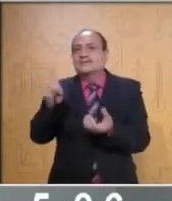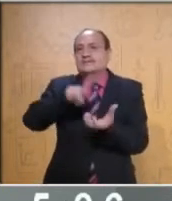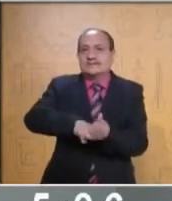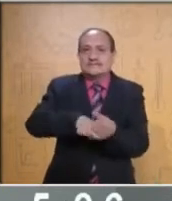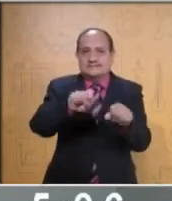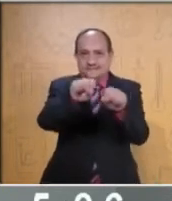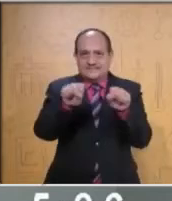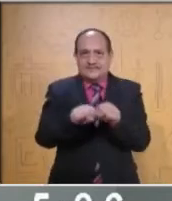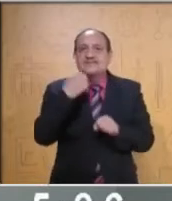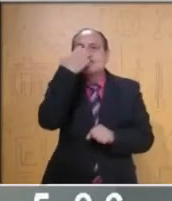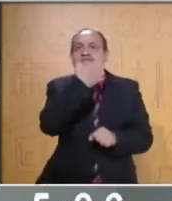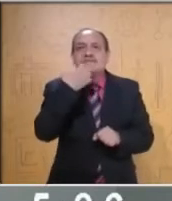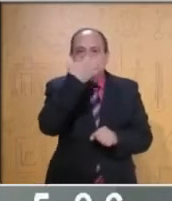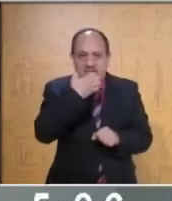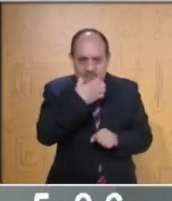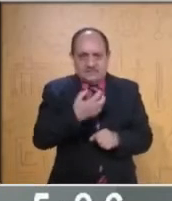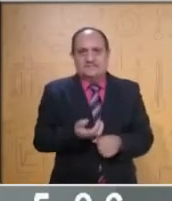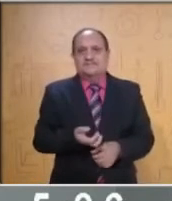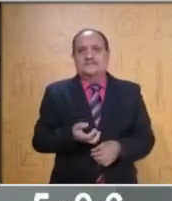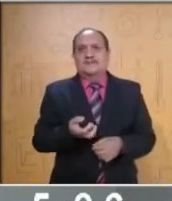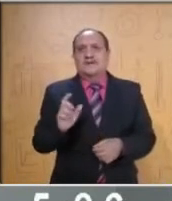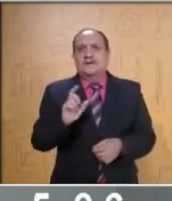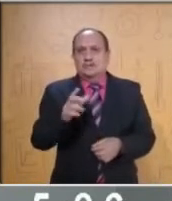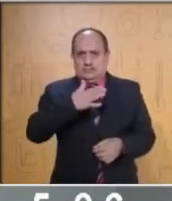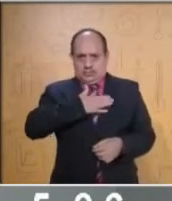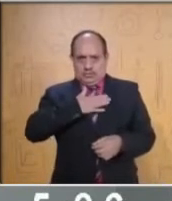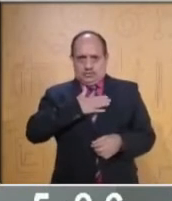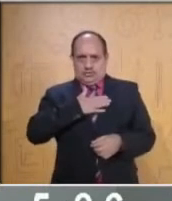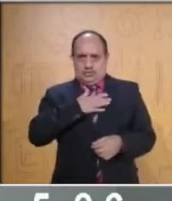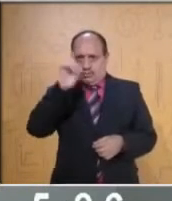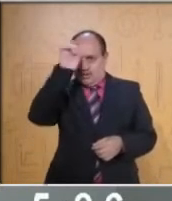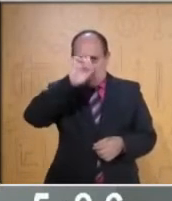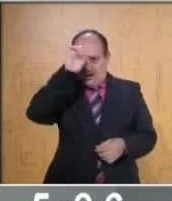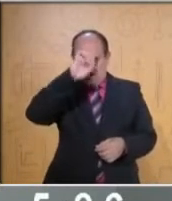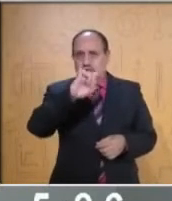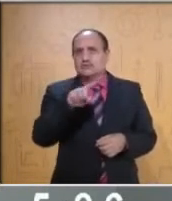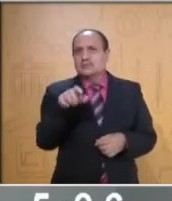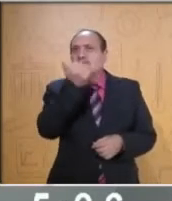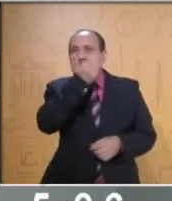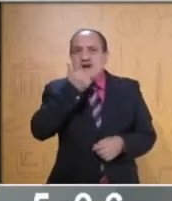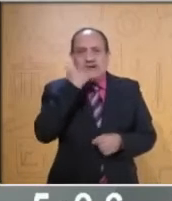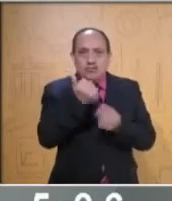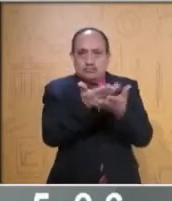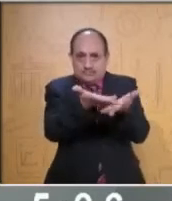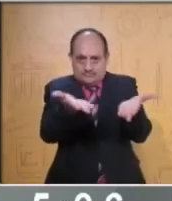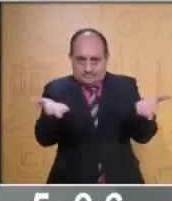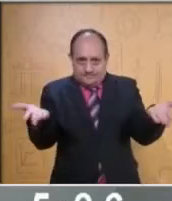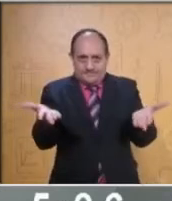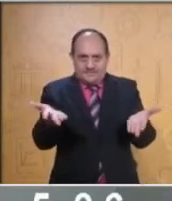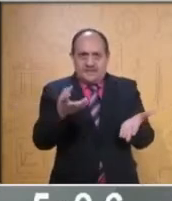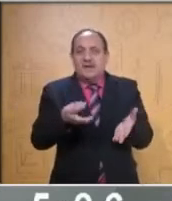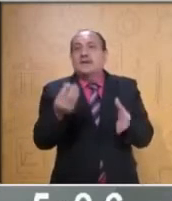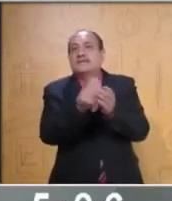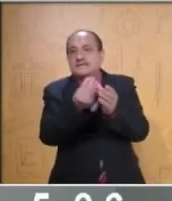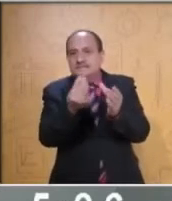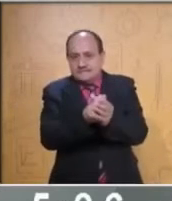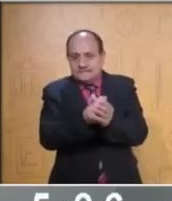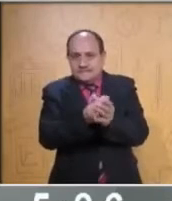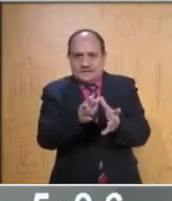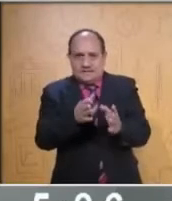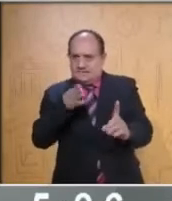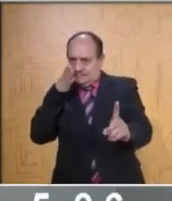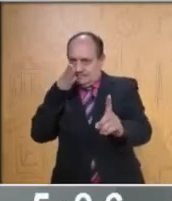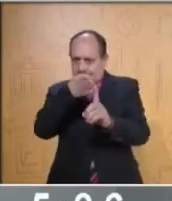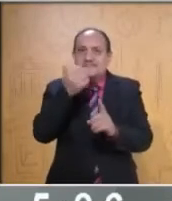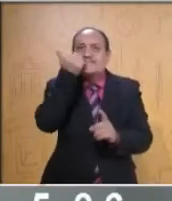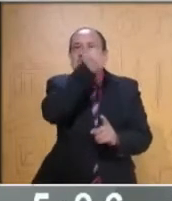lo que hacemos diariamente en las aulas, cuando nosotros damos recomendaciones a nuestros alumnos. Entonces, como estas clases están dirigidas hacia